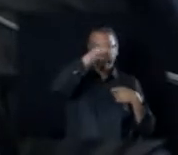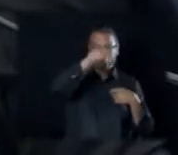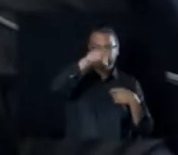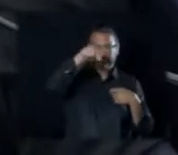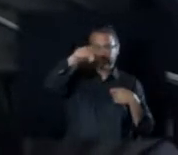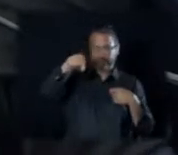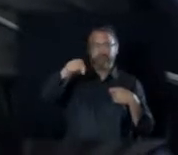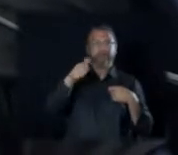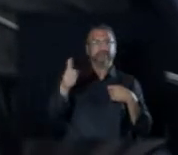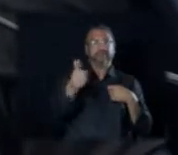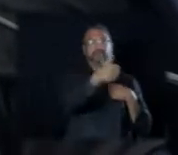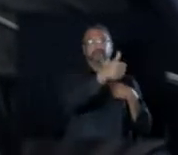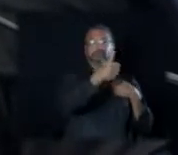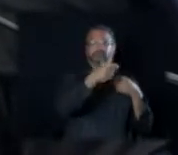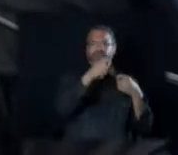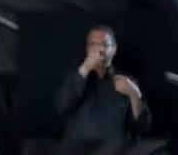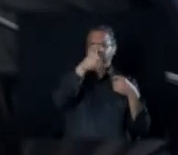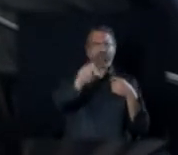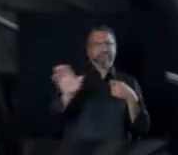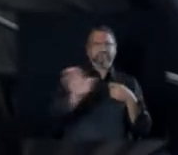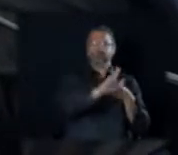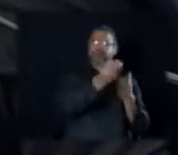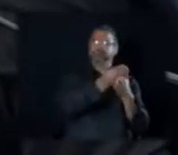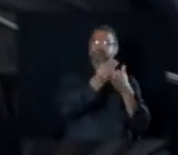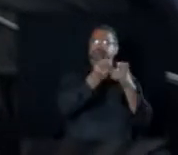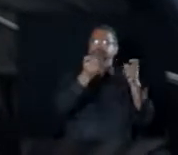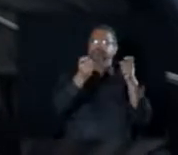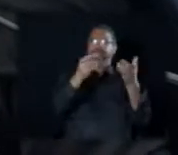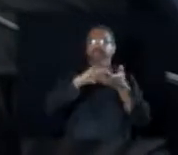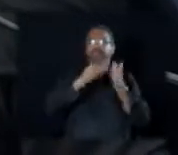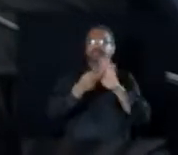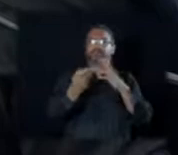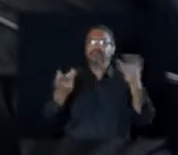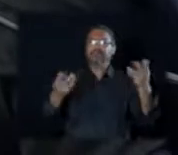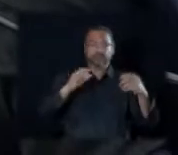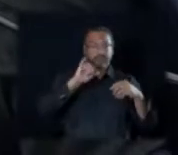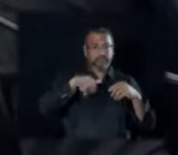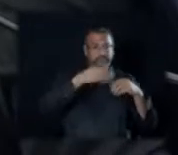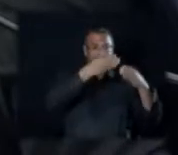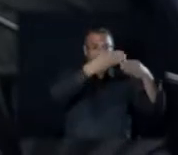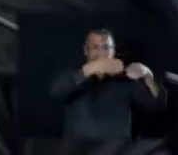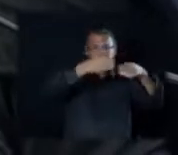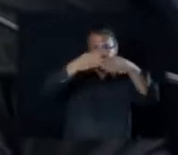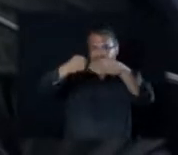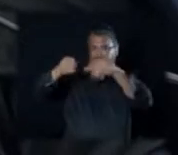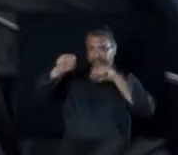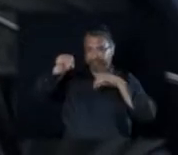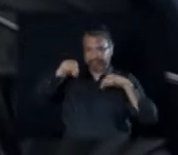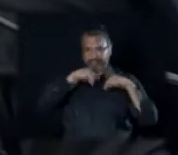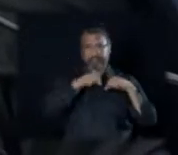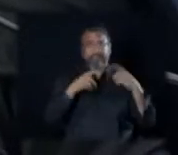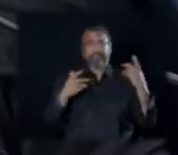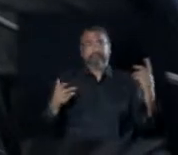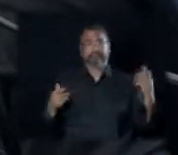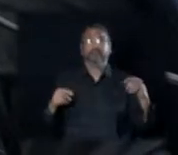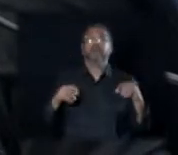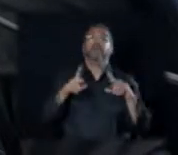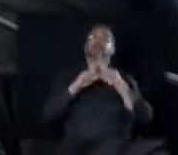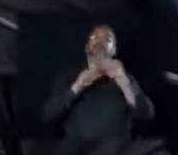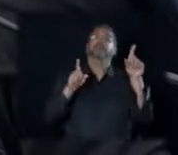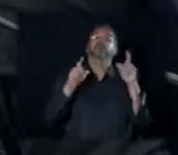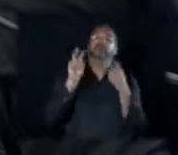tienen que tener una hacienda separada para ser autónomas. Así que me parece que la fragmentación a nivel de entidades es algo